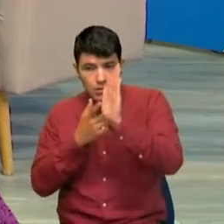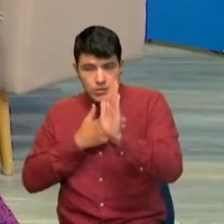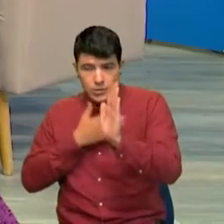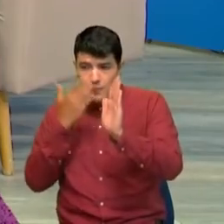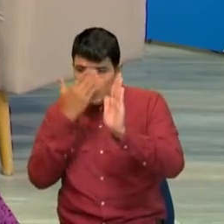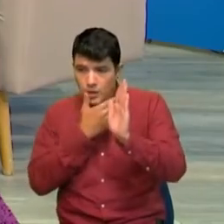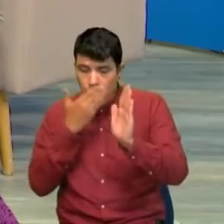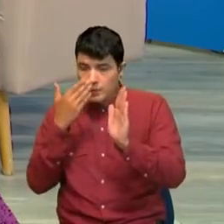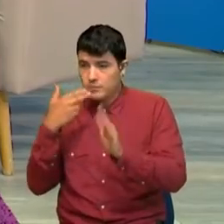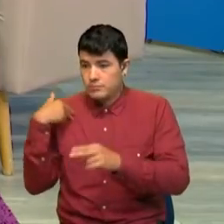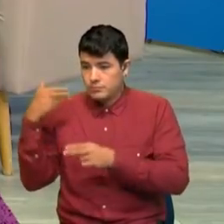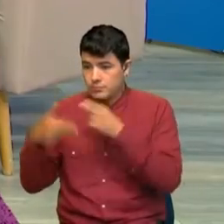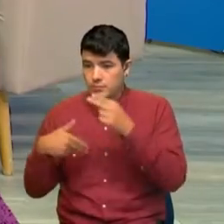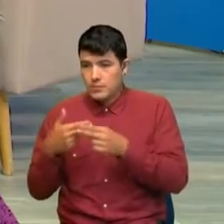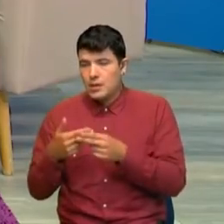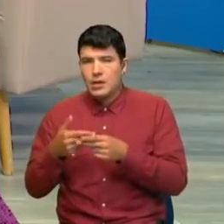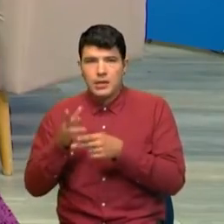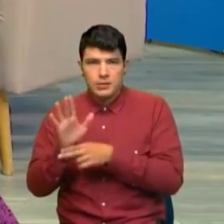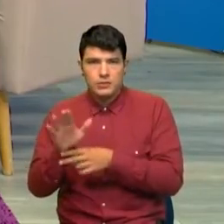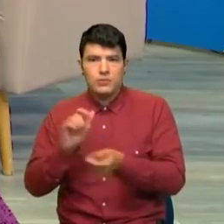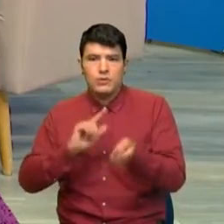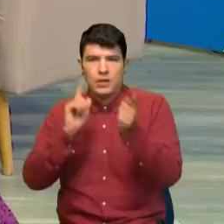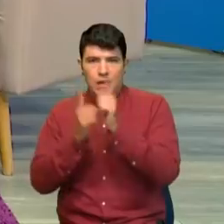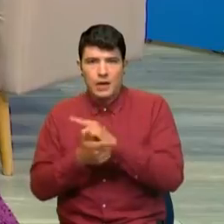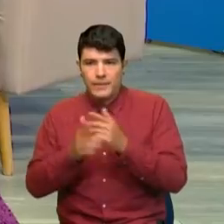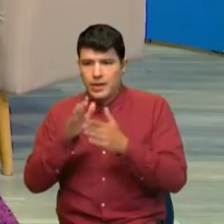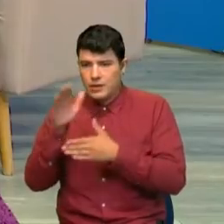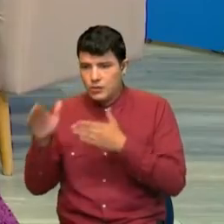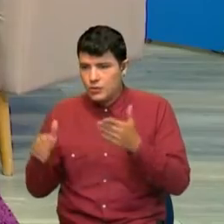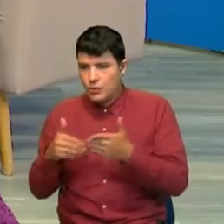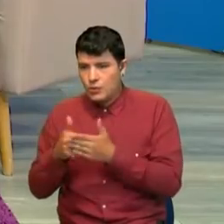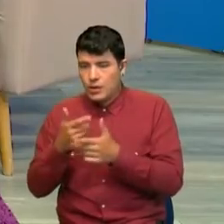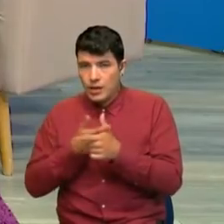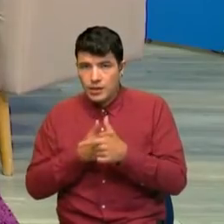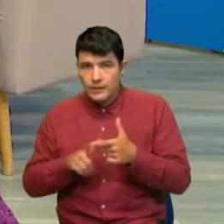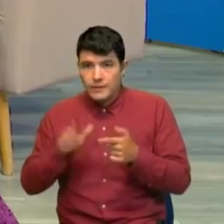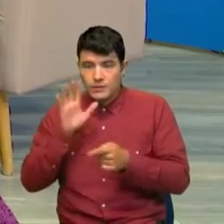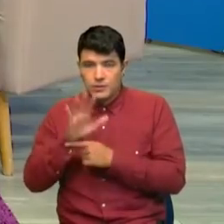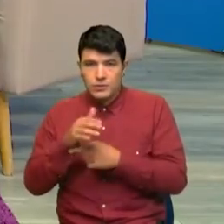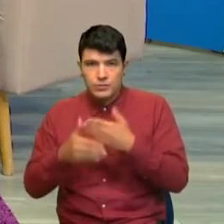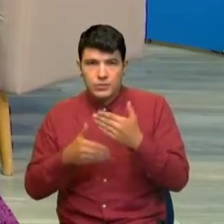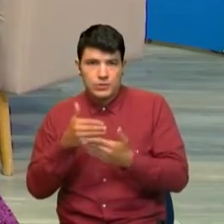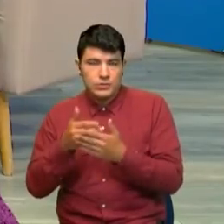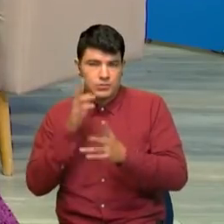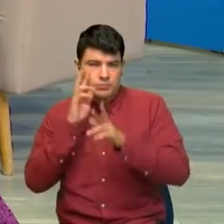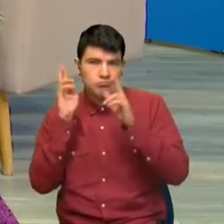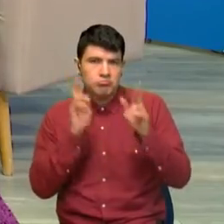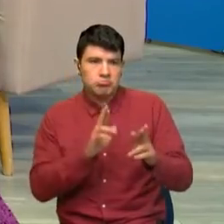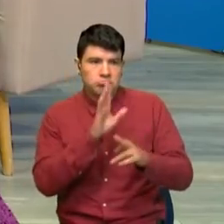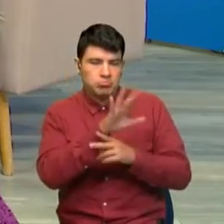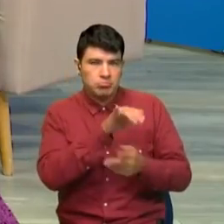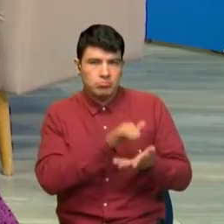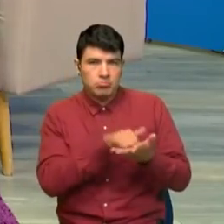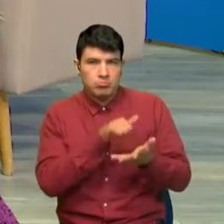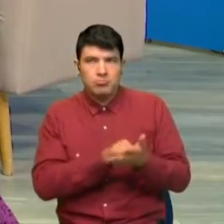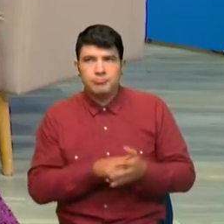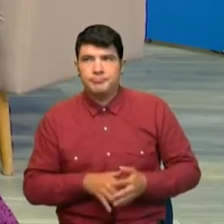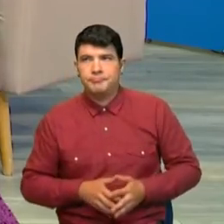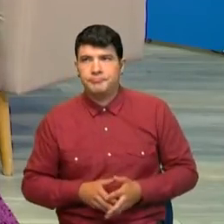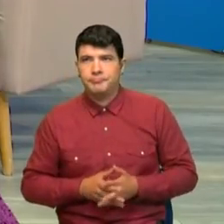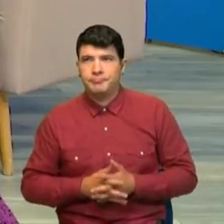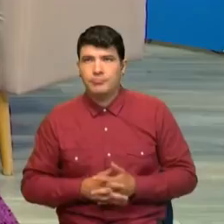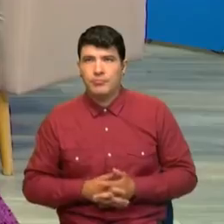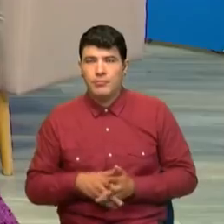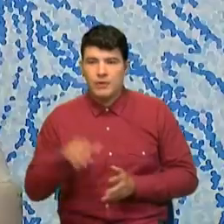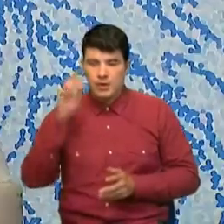y echaría para atrás, por decirlo así, toda esta repartición y a ella se le adjudicaría como tal los bienes que tiene derecho.